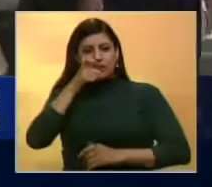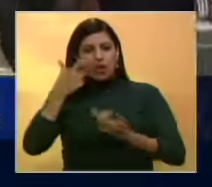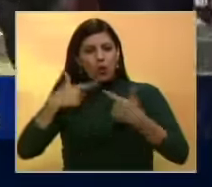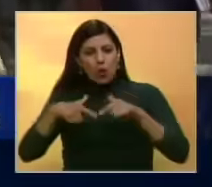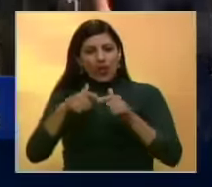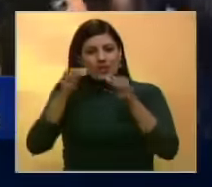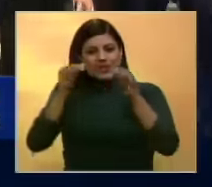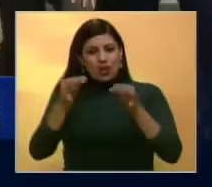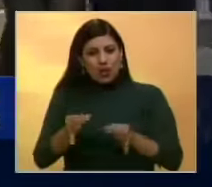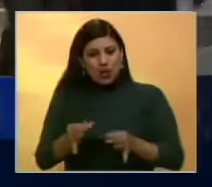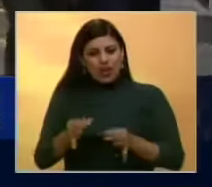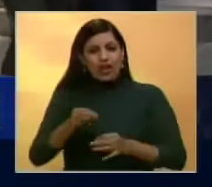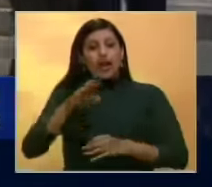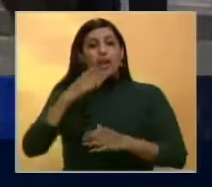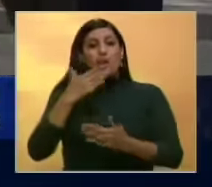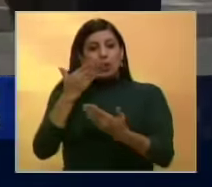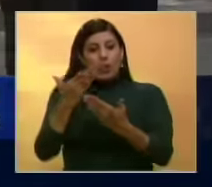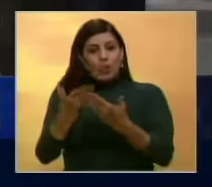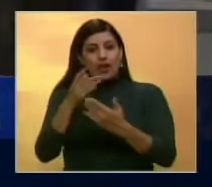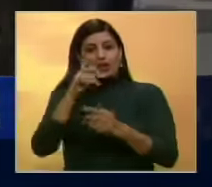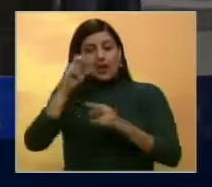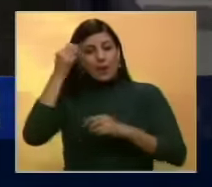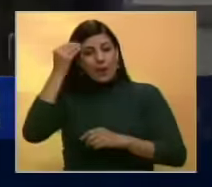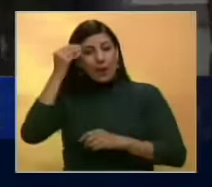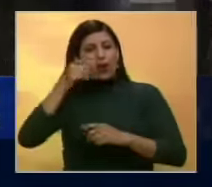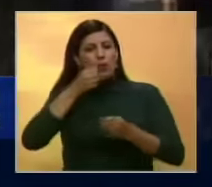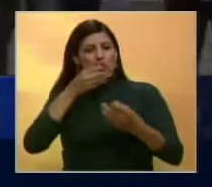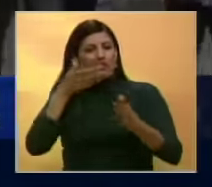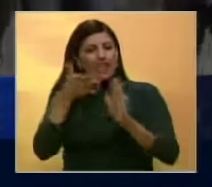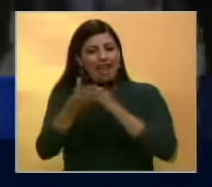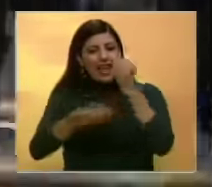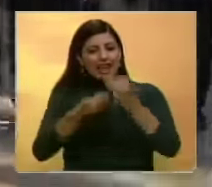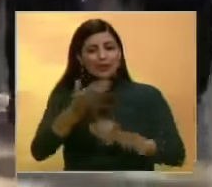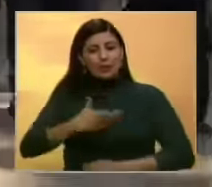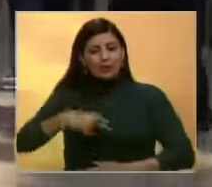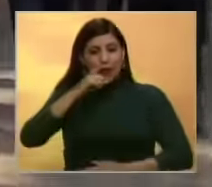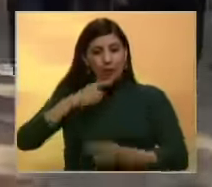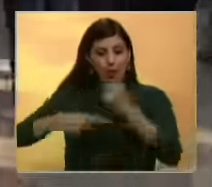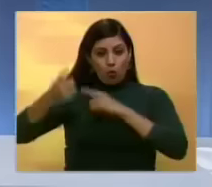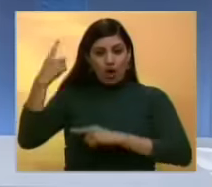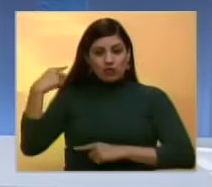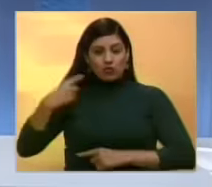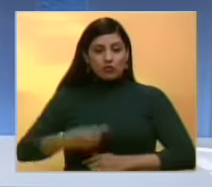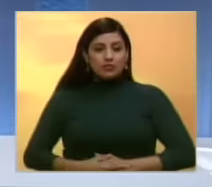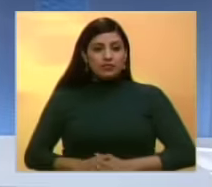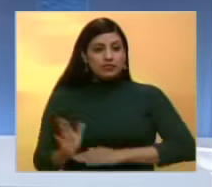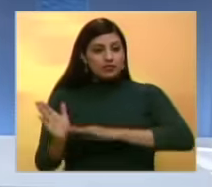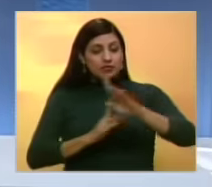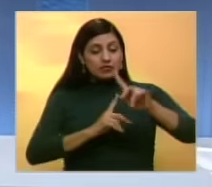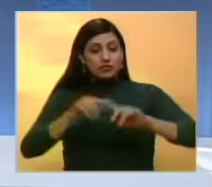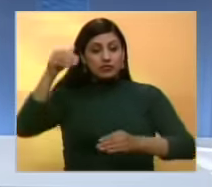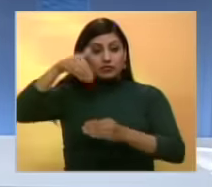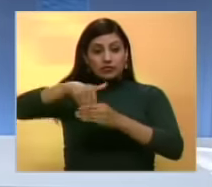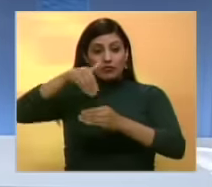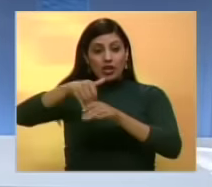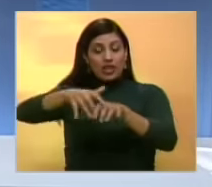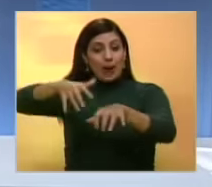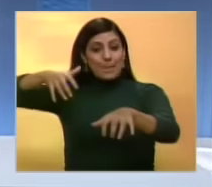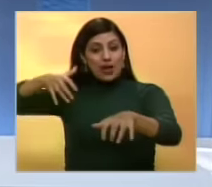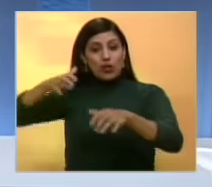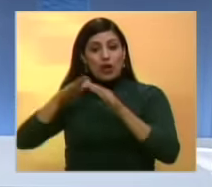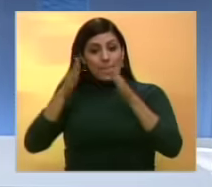medidas de seguridad durante la presentación de la memoria y cuenta del primer mandatario con el voto de la mayoría